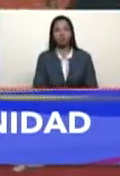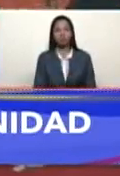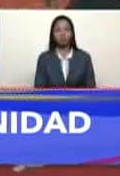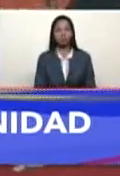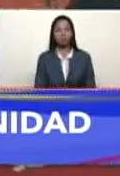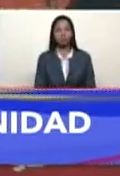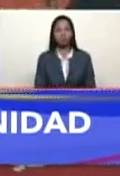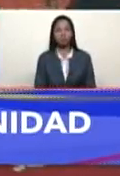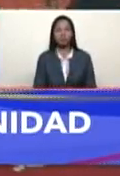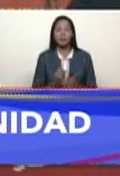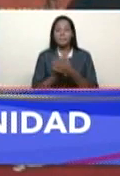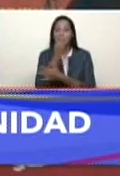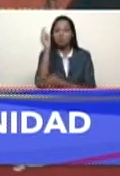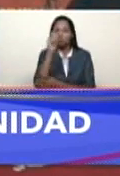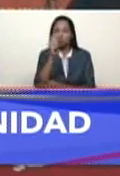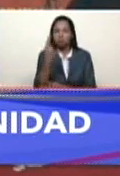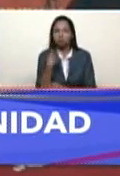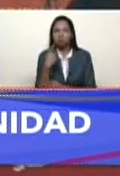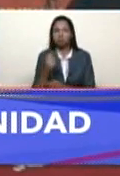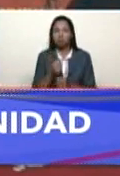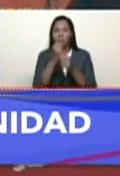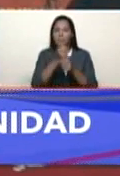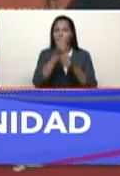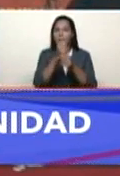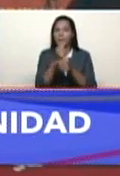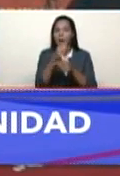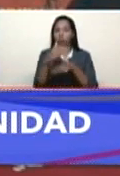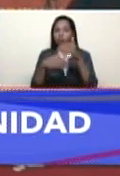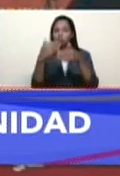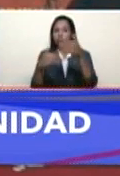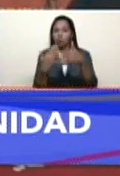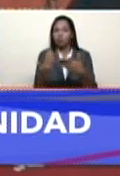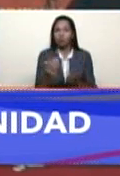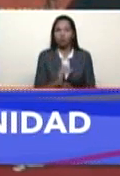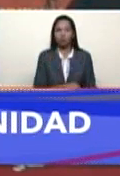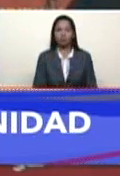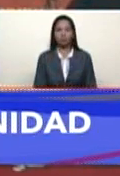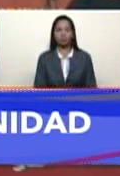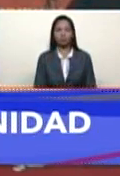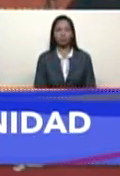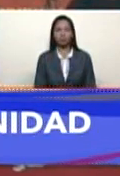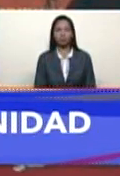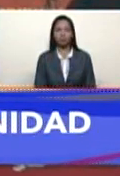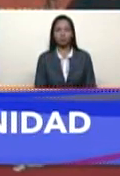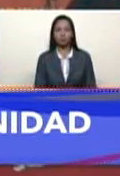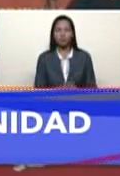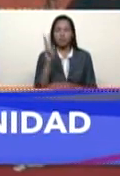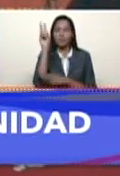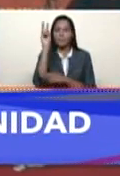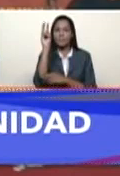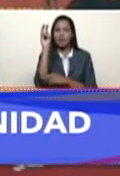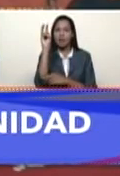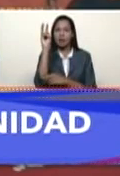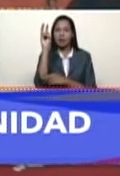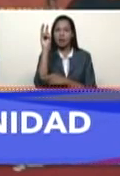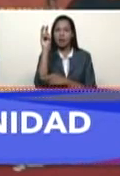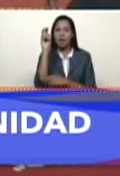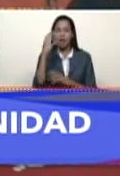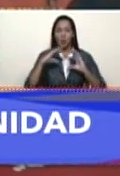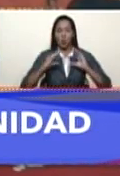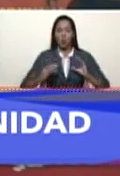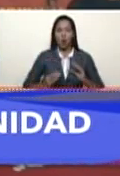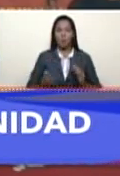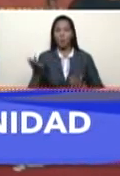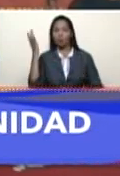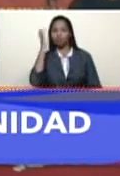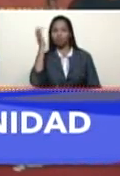Va mayo, cabalgando el tiempo histórico. Es viernes y el cuerpo lo